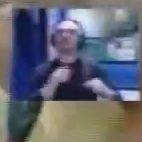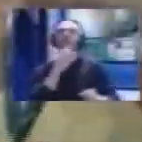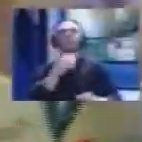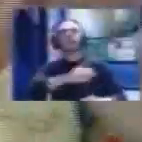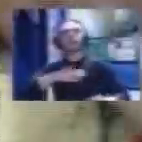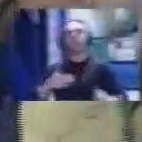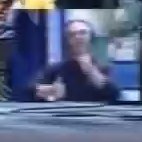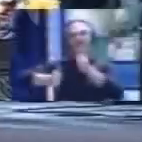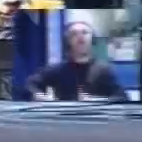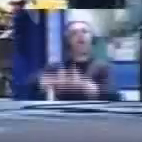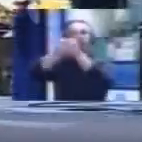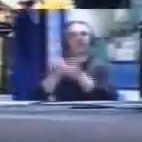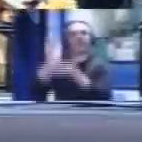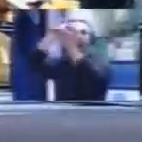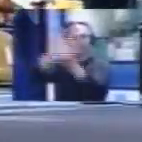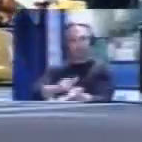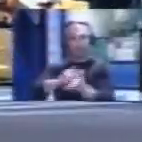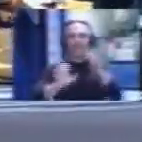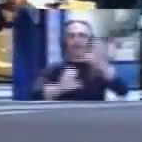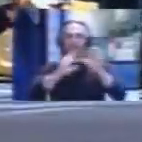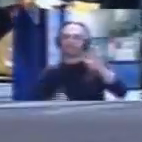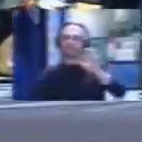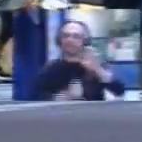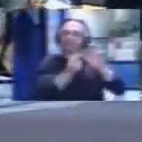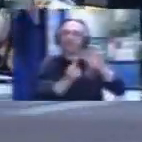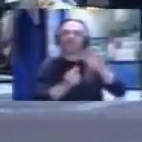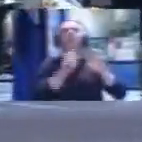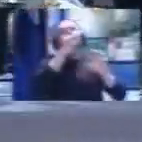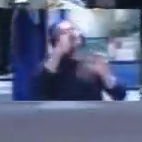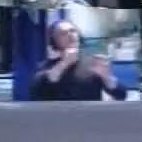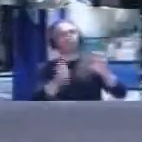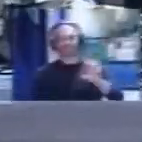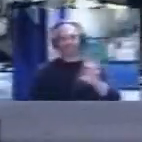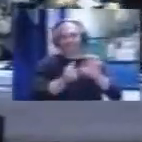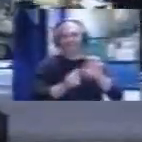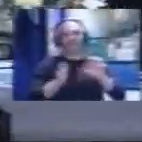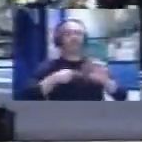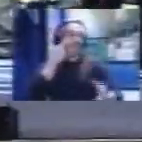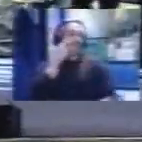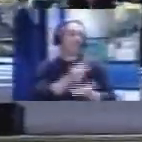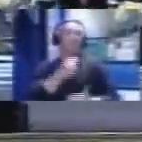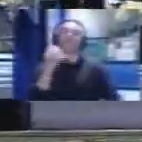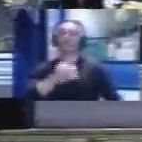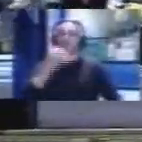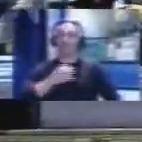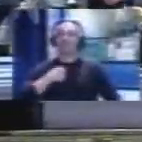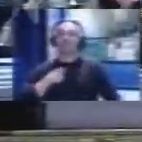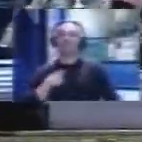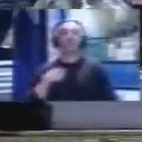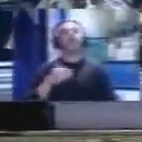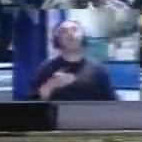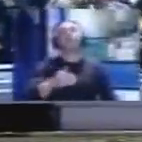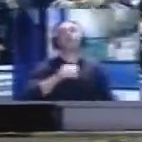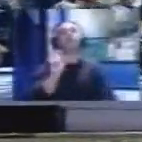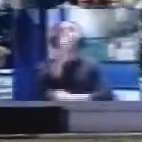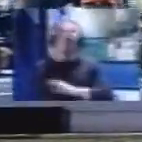el diapasón va por piano. Pero habrá que probar, lo haremos para mejorar. Yo por mi murga llego